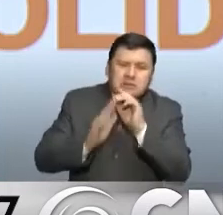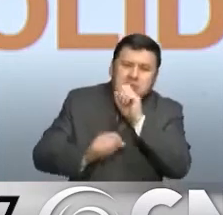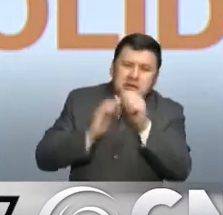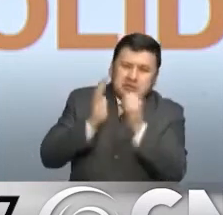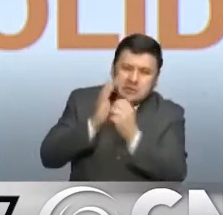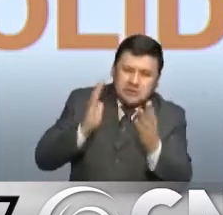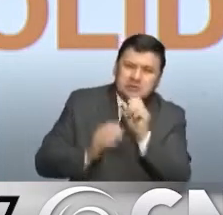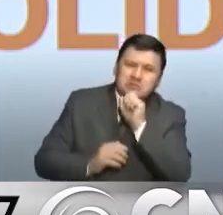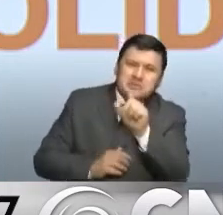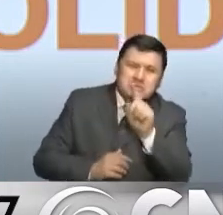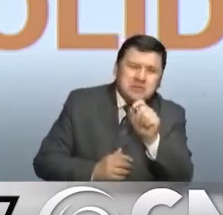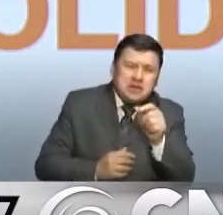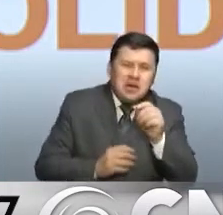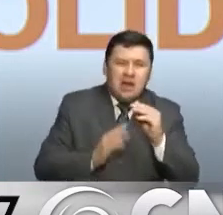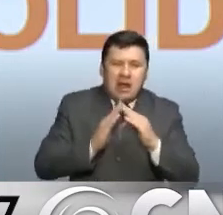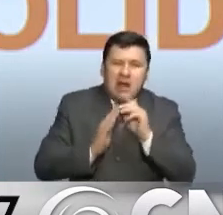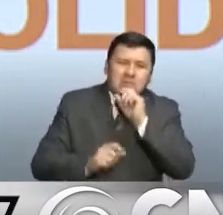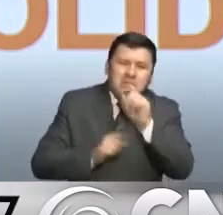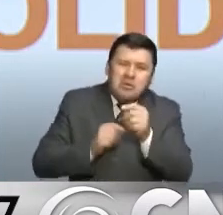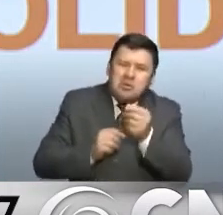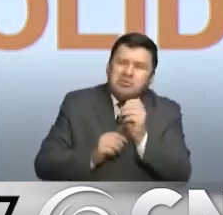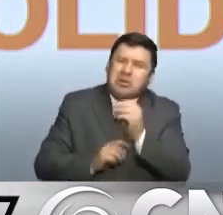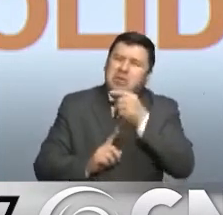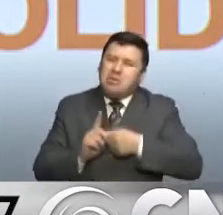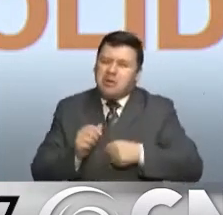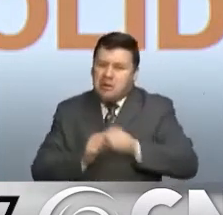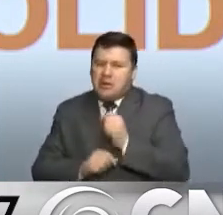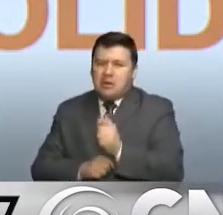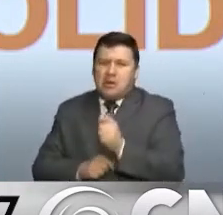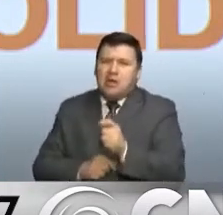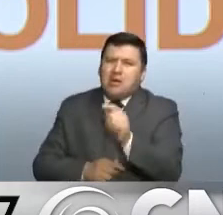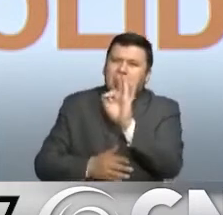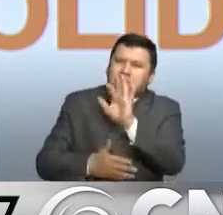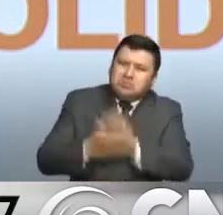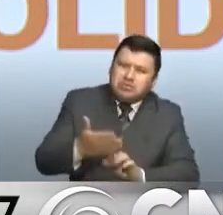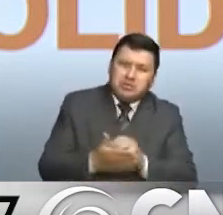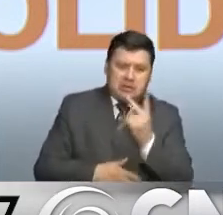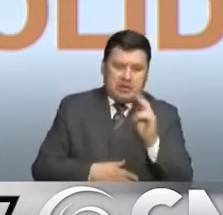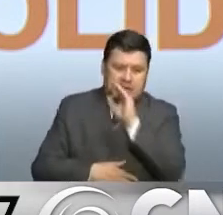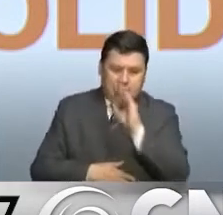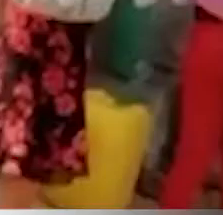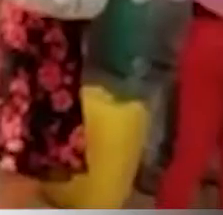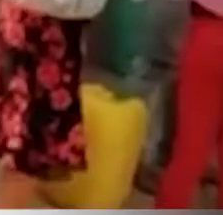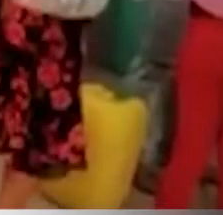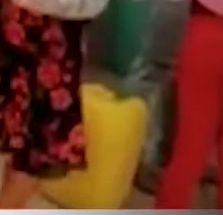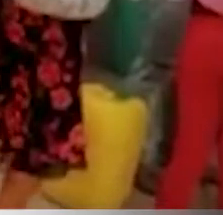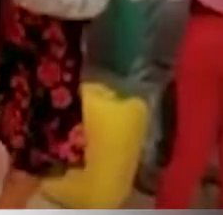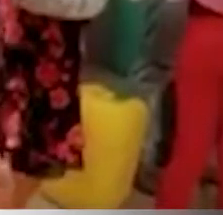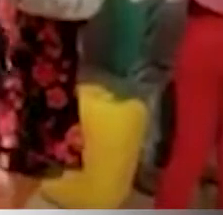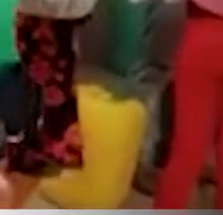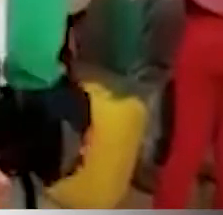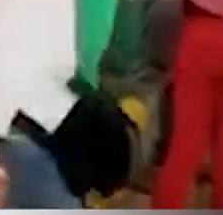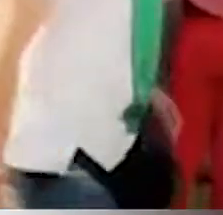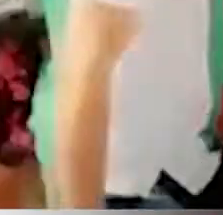a través de la encuesta nacional de presupuesto de los hogares cuál era el monto que se iba le quitaba al 20% más vulnerable de colombia esté igualmente